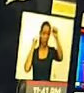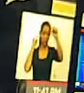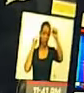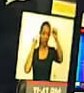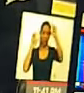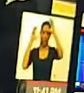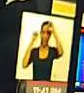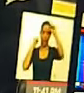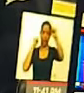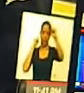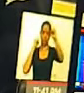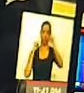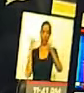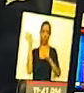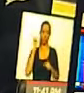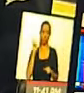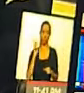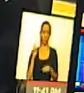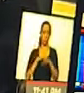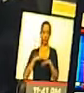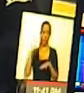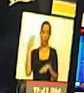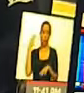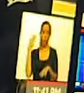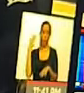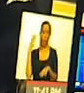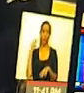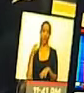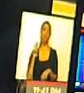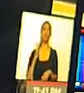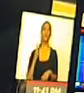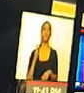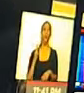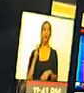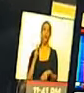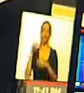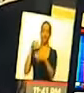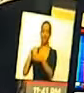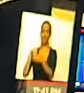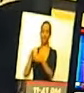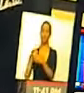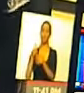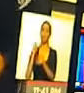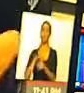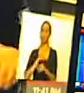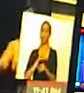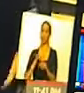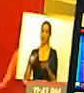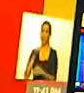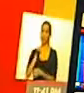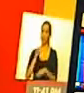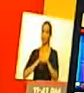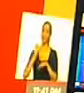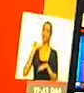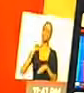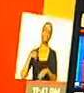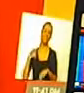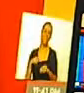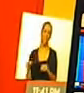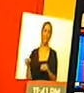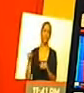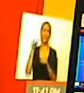embajador de Venezuela, de Colombia, en Uruguay, también fue de la aeronáutica civil. Sí, es que tiene que pasar por ese cargo